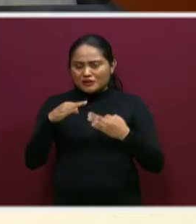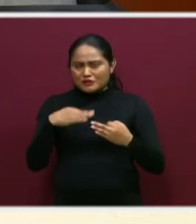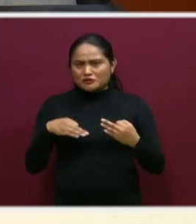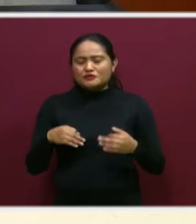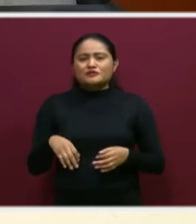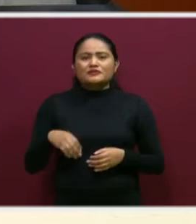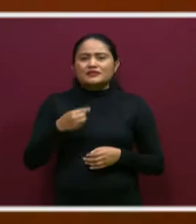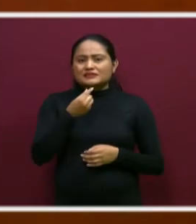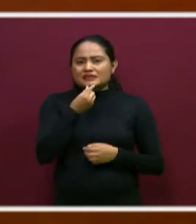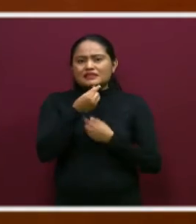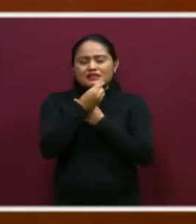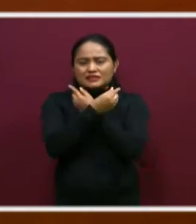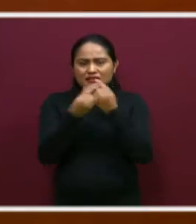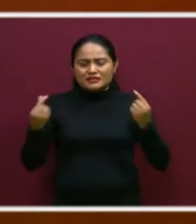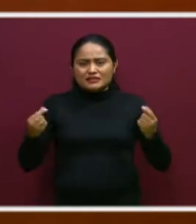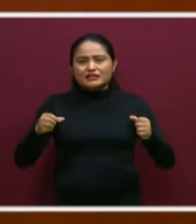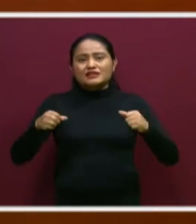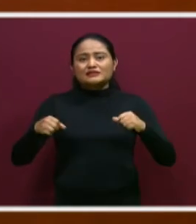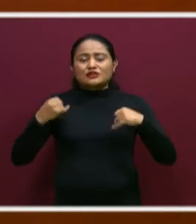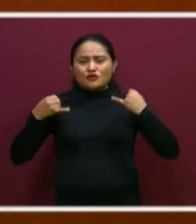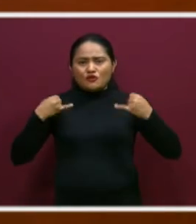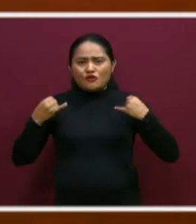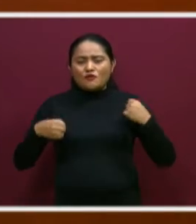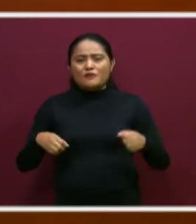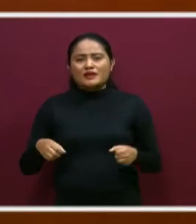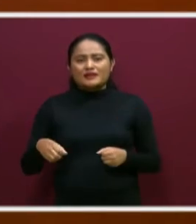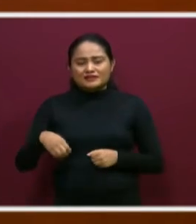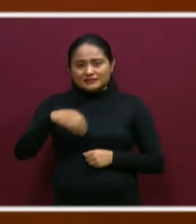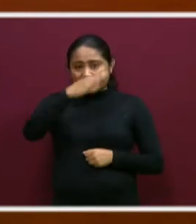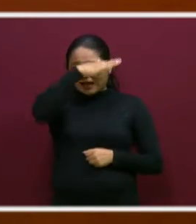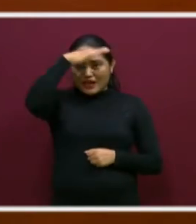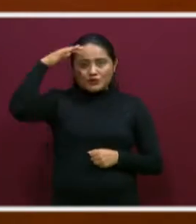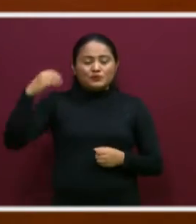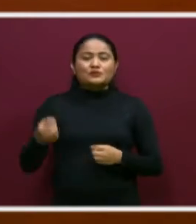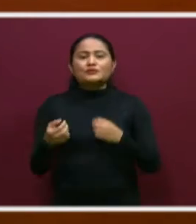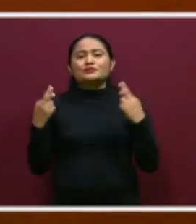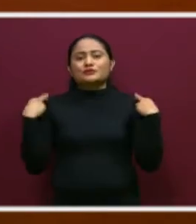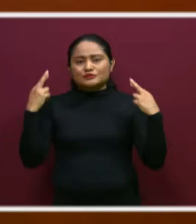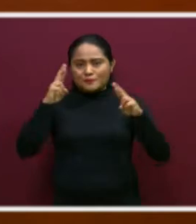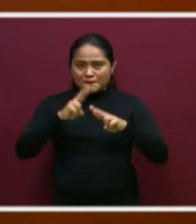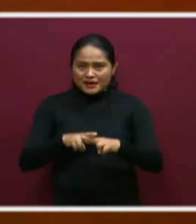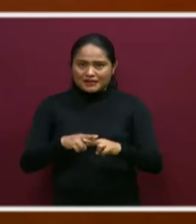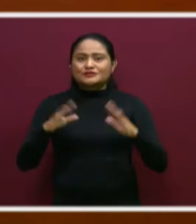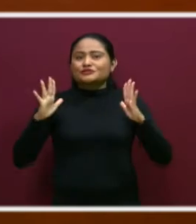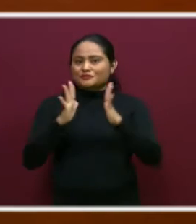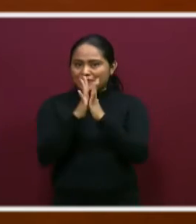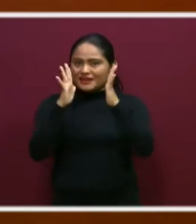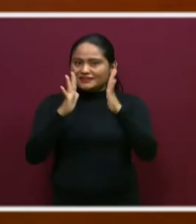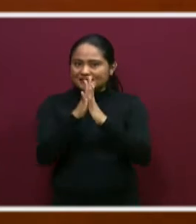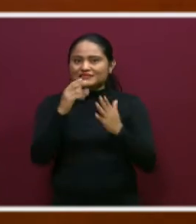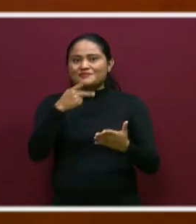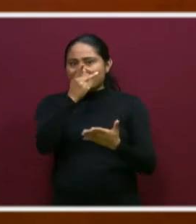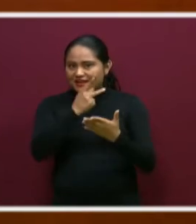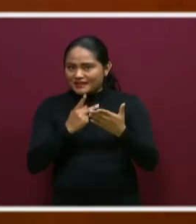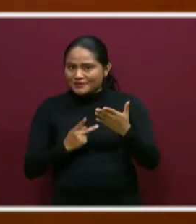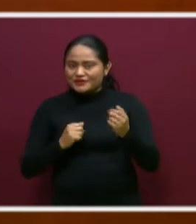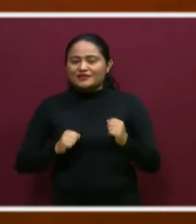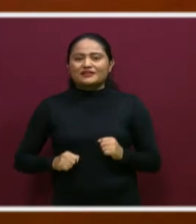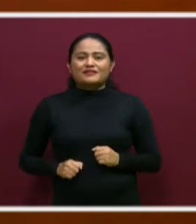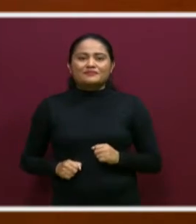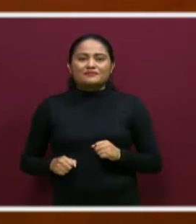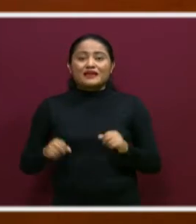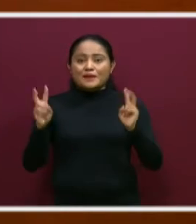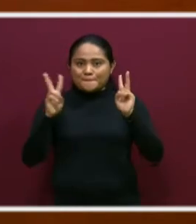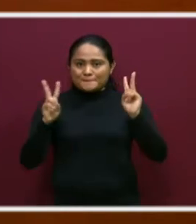jóvenes adultos y docentes también entonces se se ha hecho una programación que la hemos denominado mi verano con las